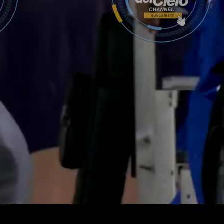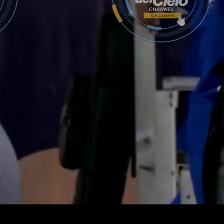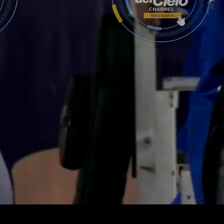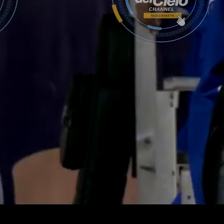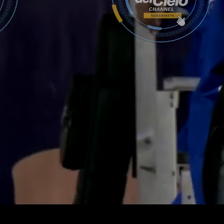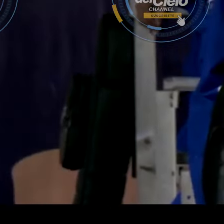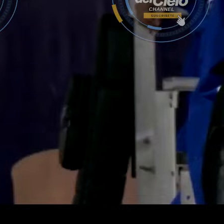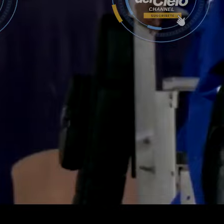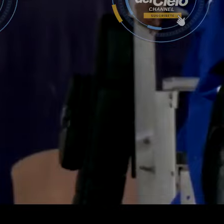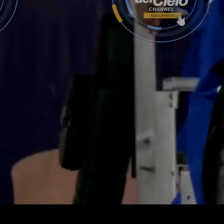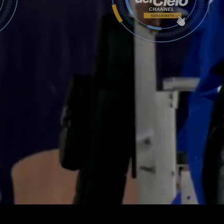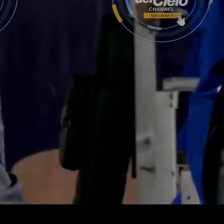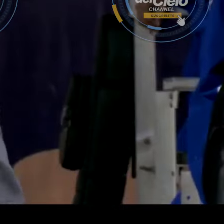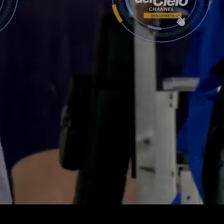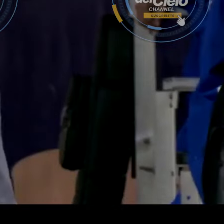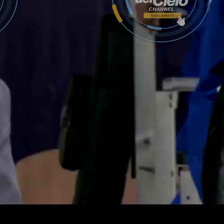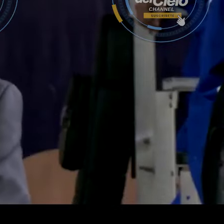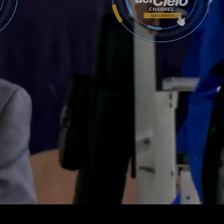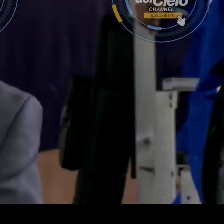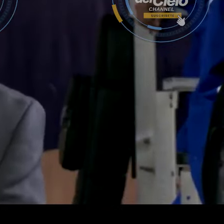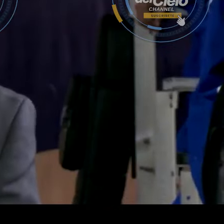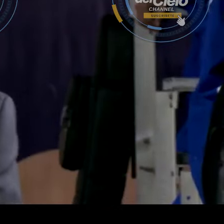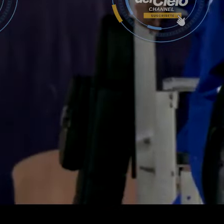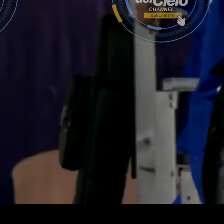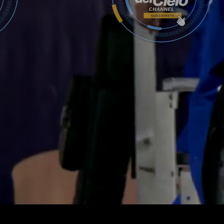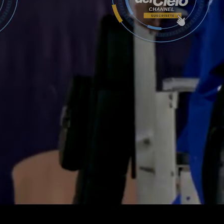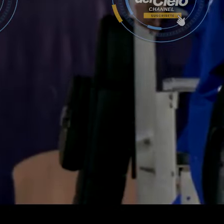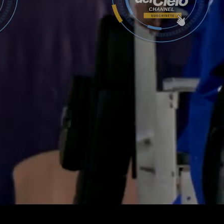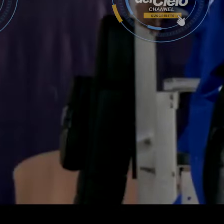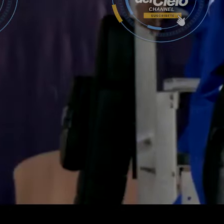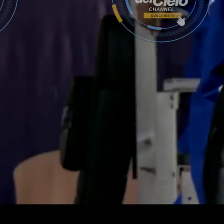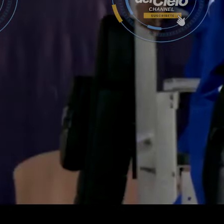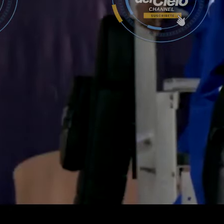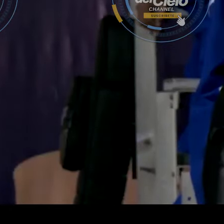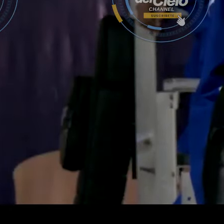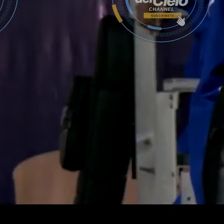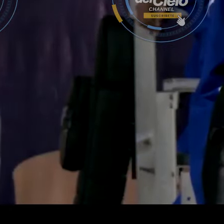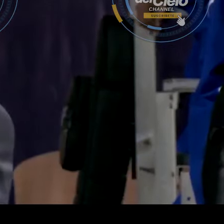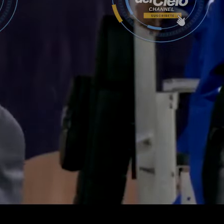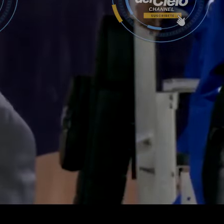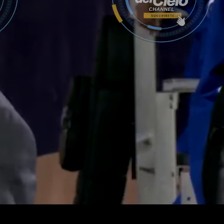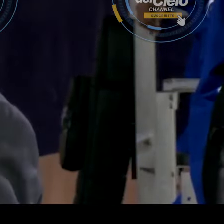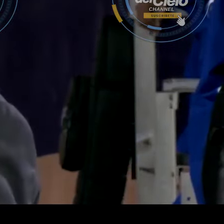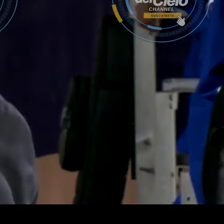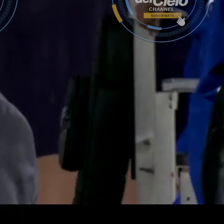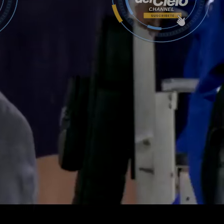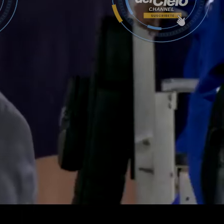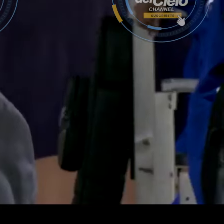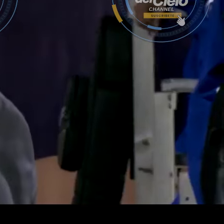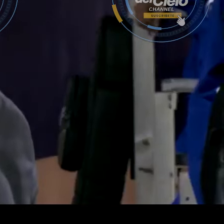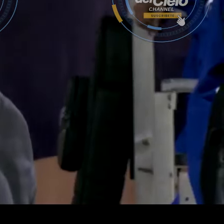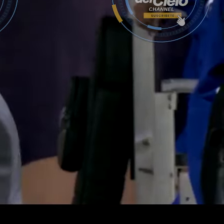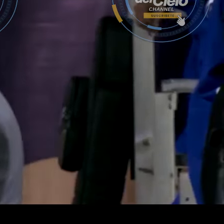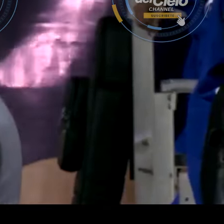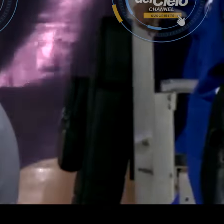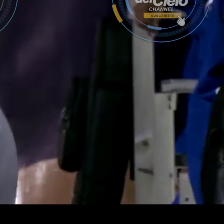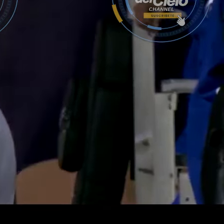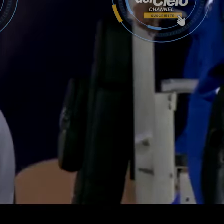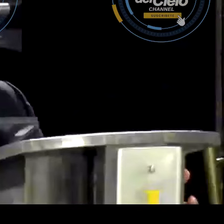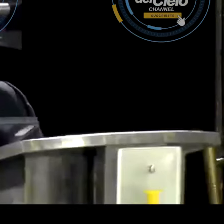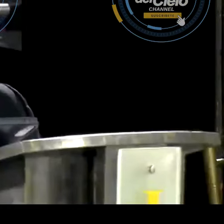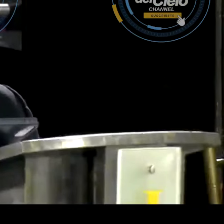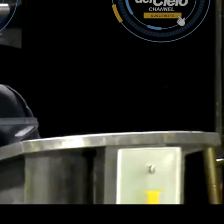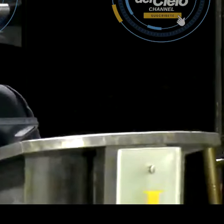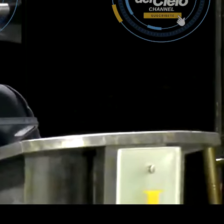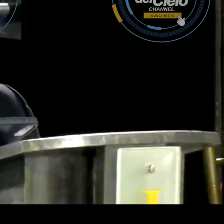es totalmente diferente. Gloria a Dios. Y está el evangelio del amor, solo